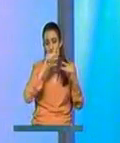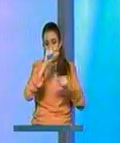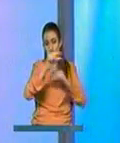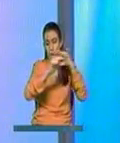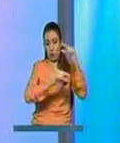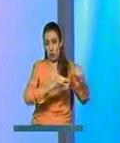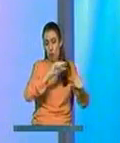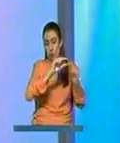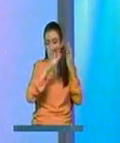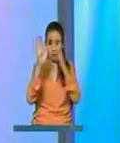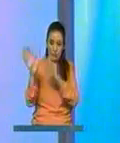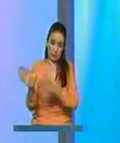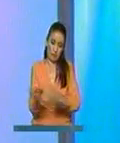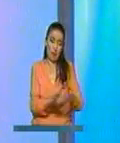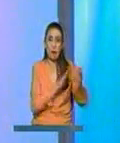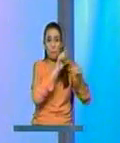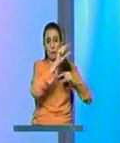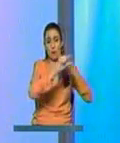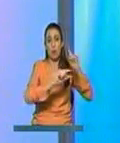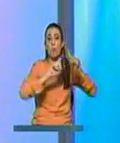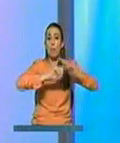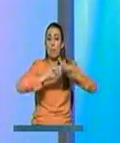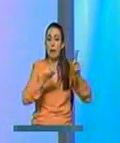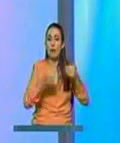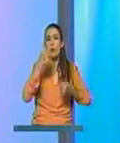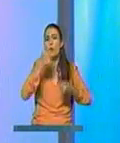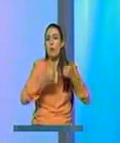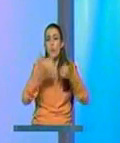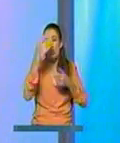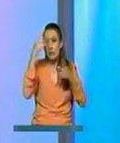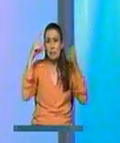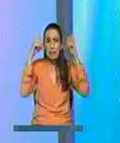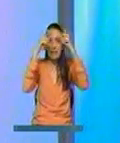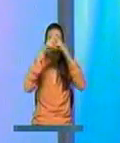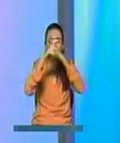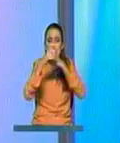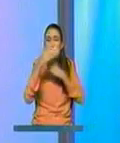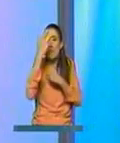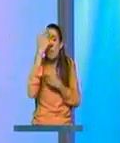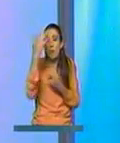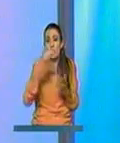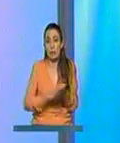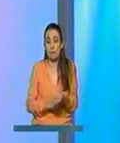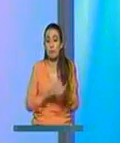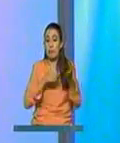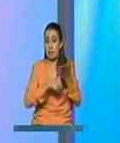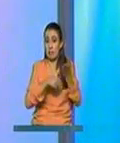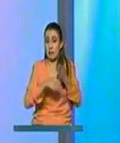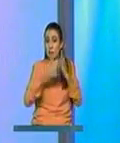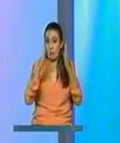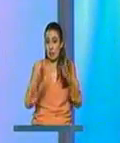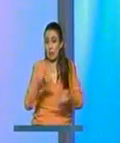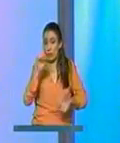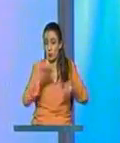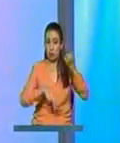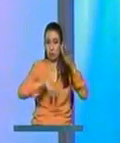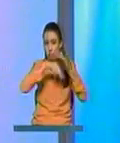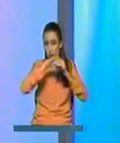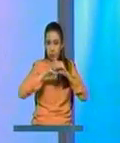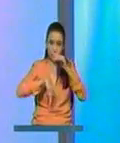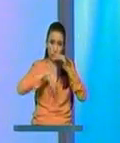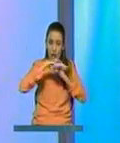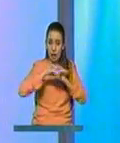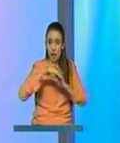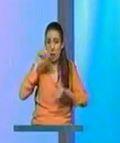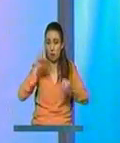en el transcurso de este tiempo? El ministro ha mencionado algunos elementos que finalmente podrían significar una barrera para el desarrollo de esta